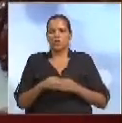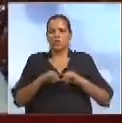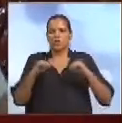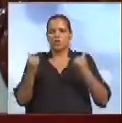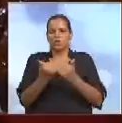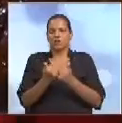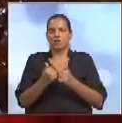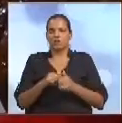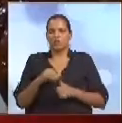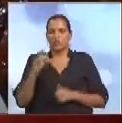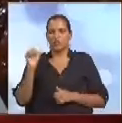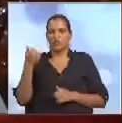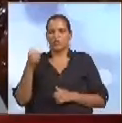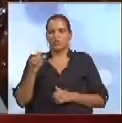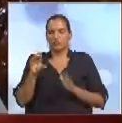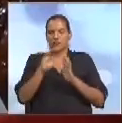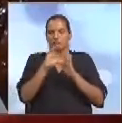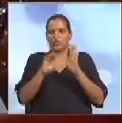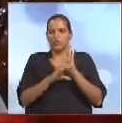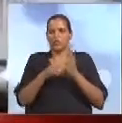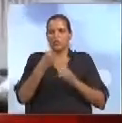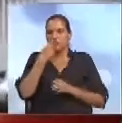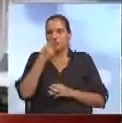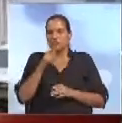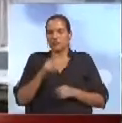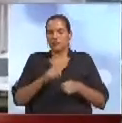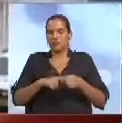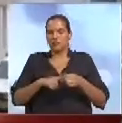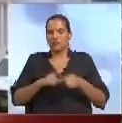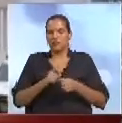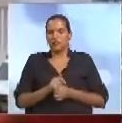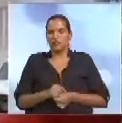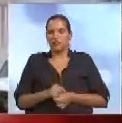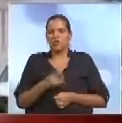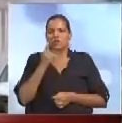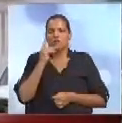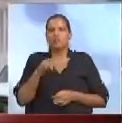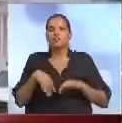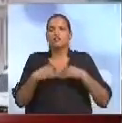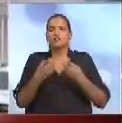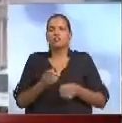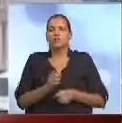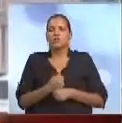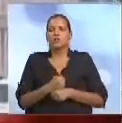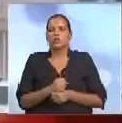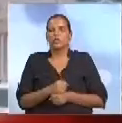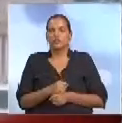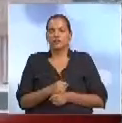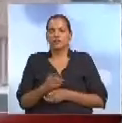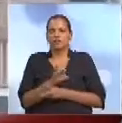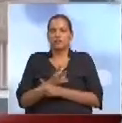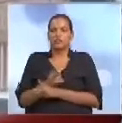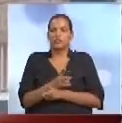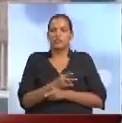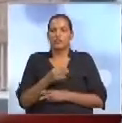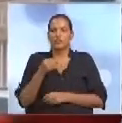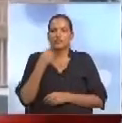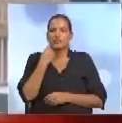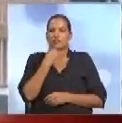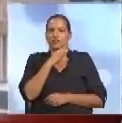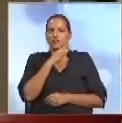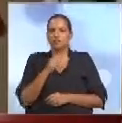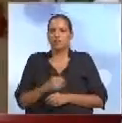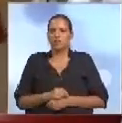conferencista en el 10º curso de Medicina Interna en Quito, donde dio recomendaciones para prevenir enfermedades de tipo